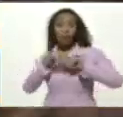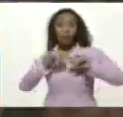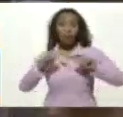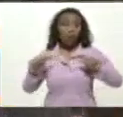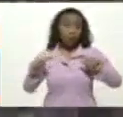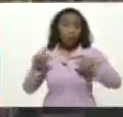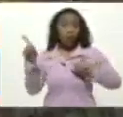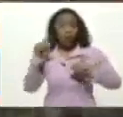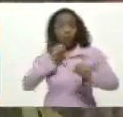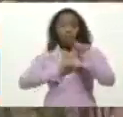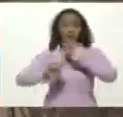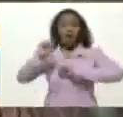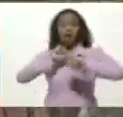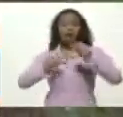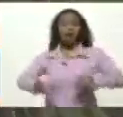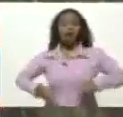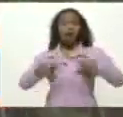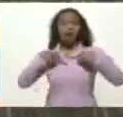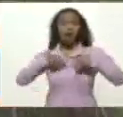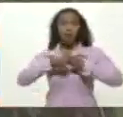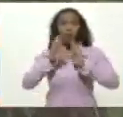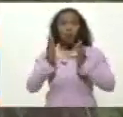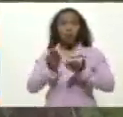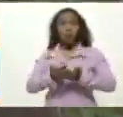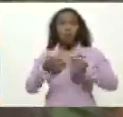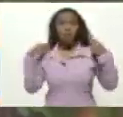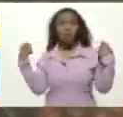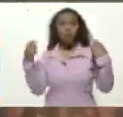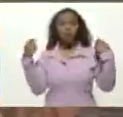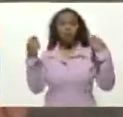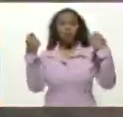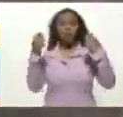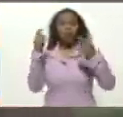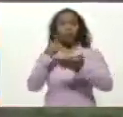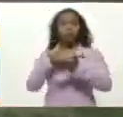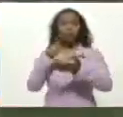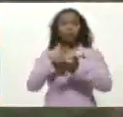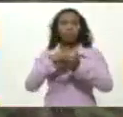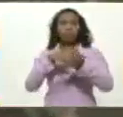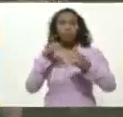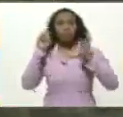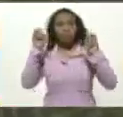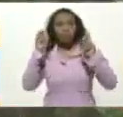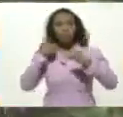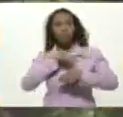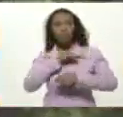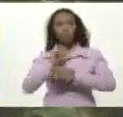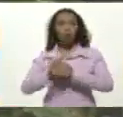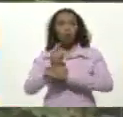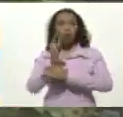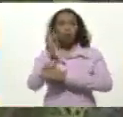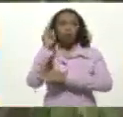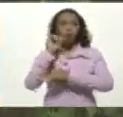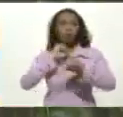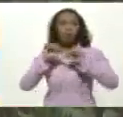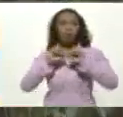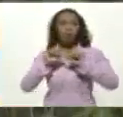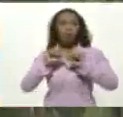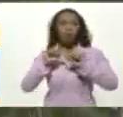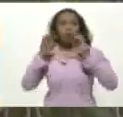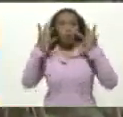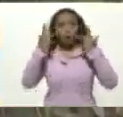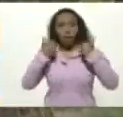de defender la vida en el planeta, de promover la preservación y conservación de nuestros árboles, la preservación de la fauna